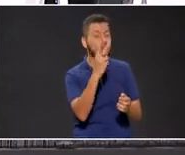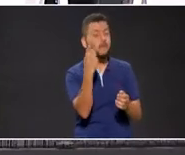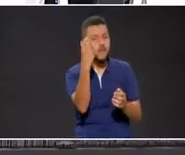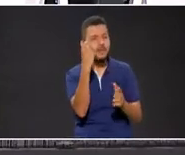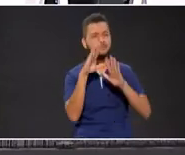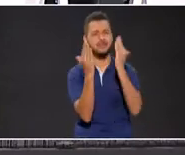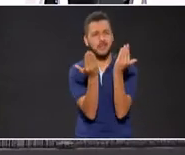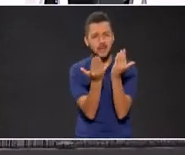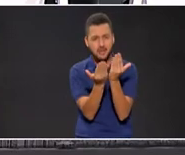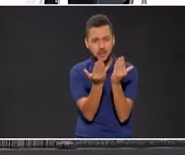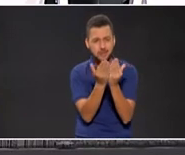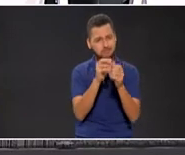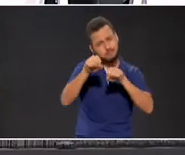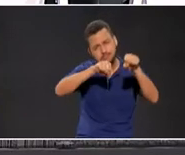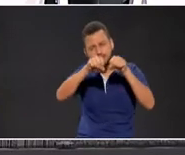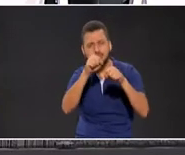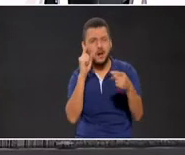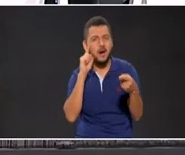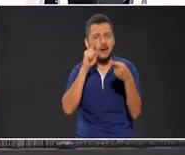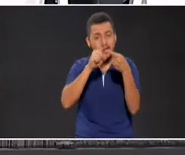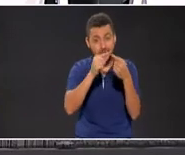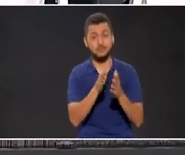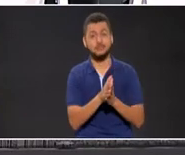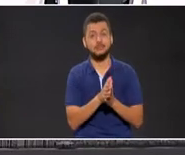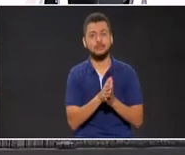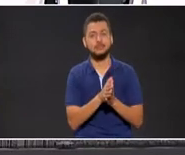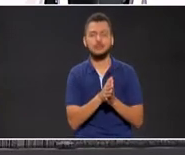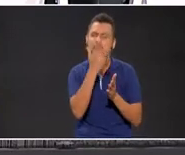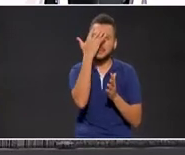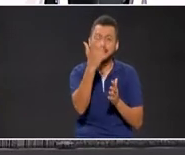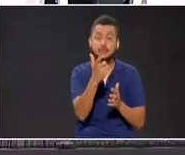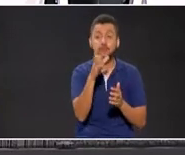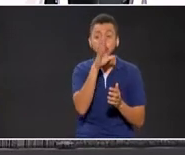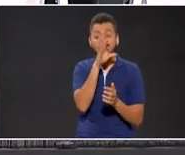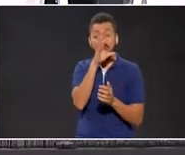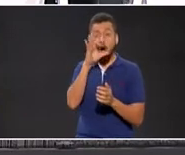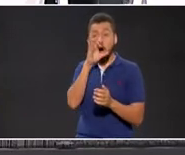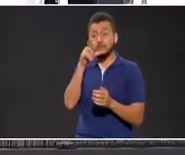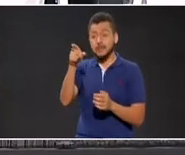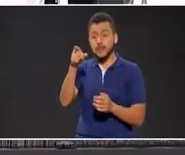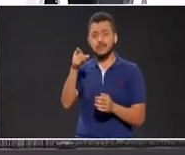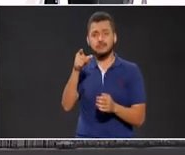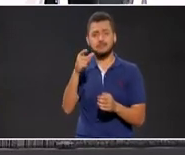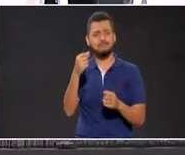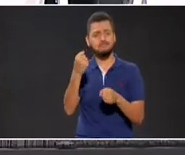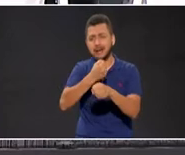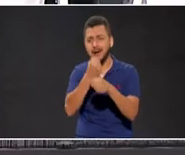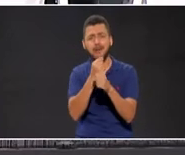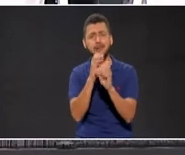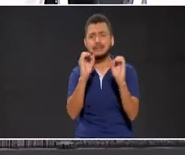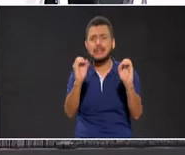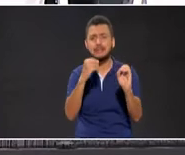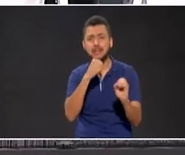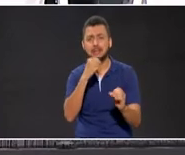que llega el hombre sin tener trabajo mirando una nevera vacía entonces